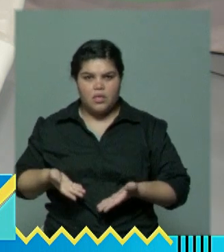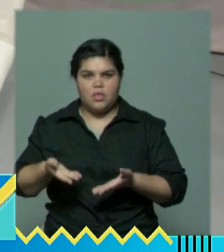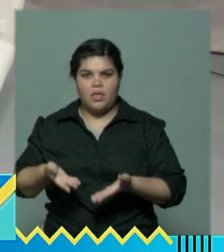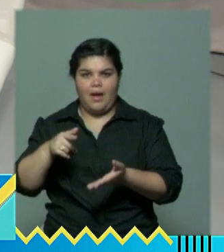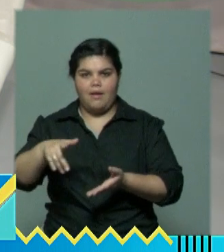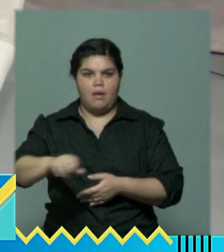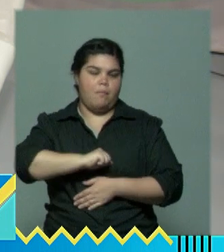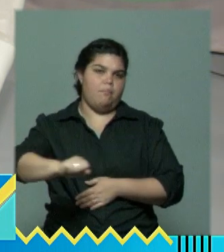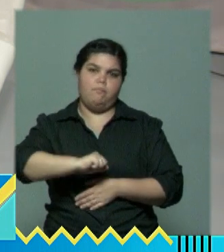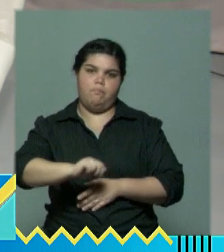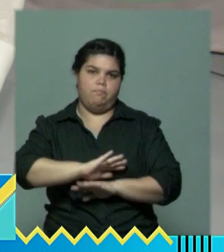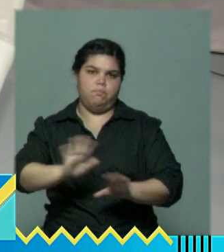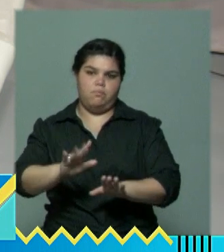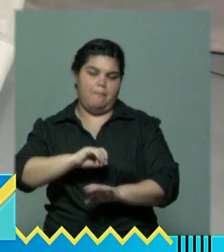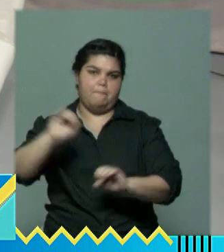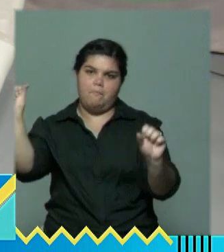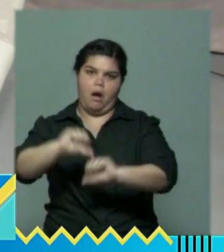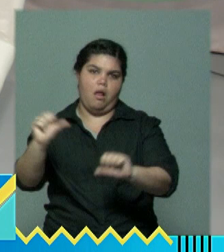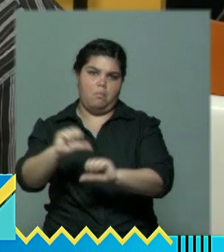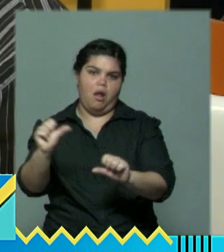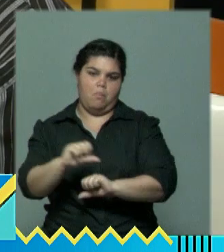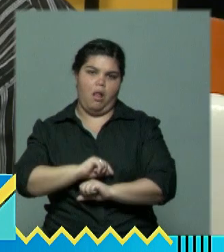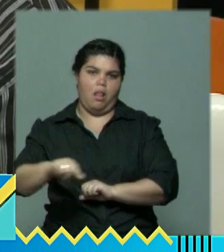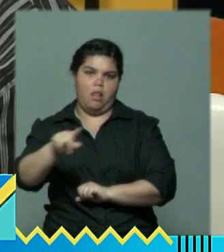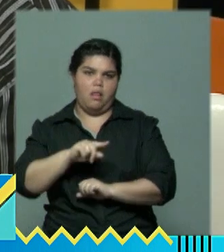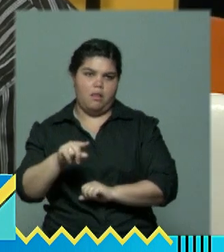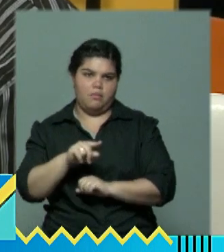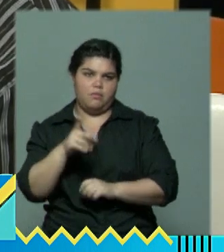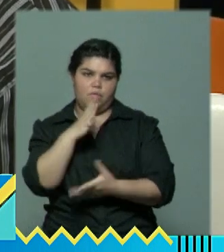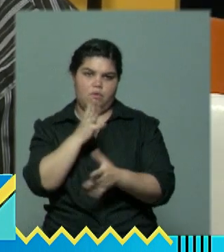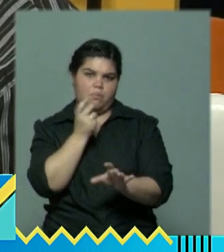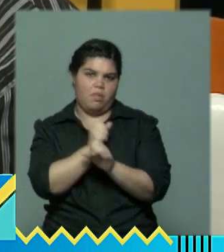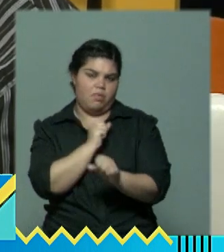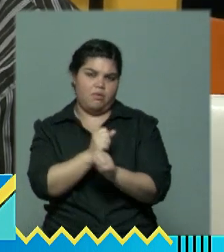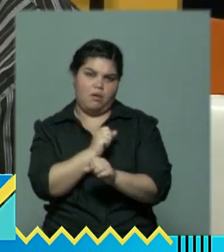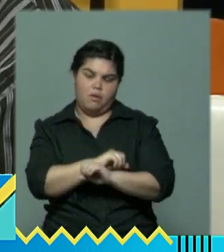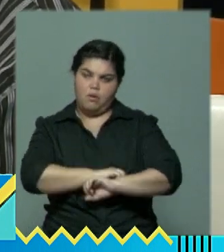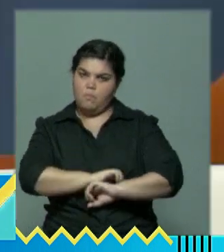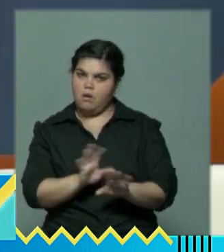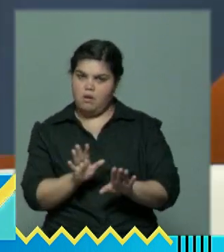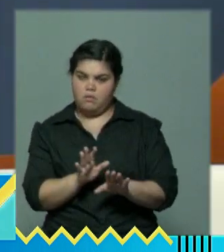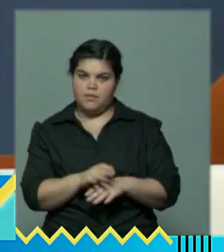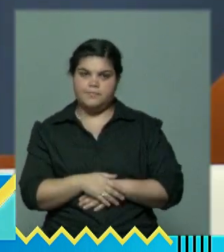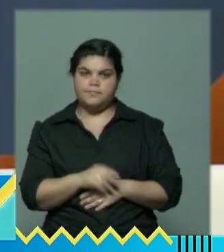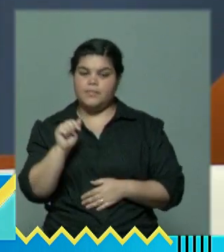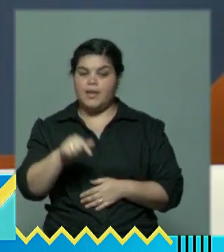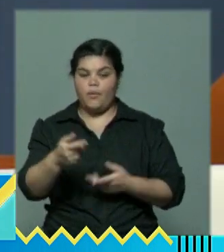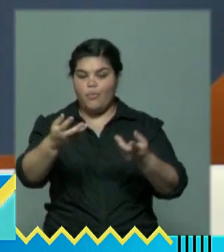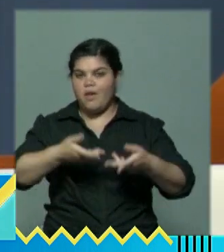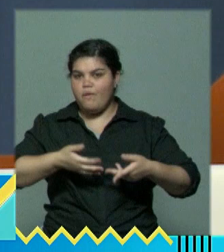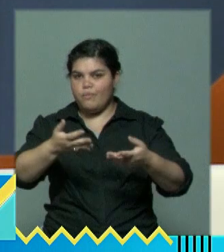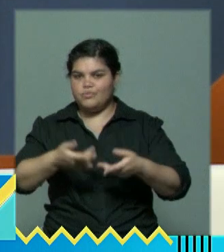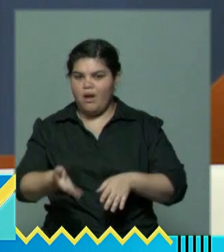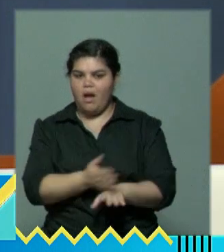más a las pymes en detrimento de los grandes jugadores del mercado de trabajo. Me parece que ahí hay una evaluación que no se